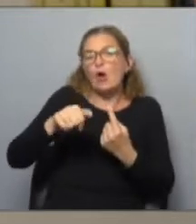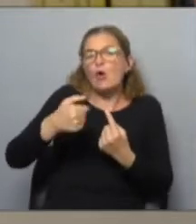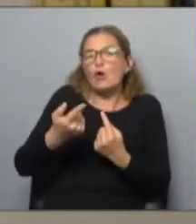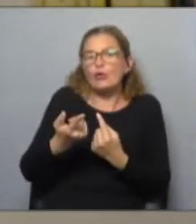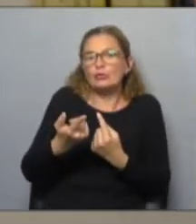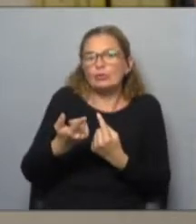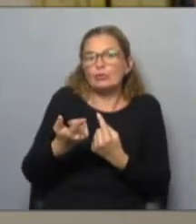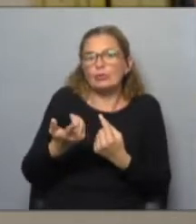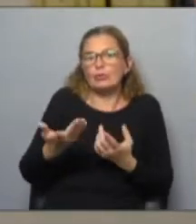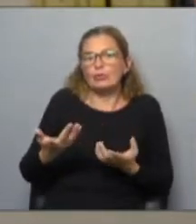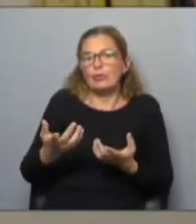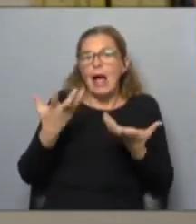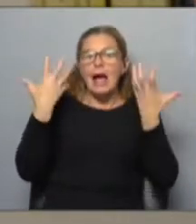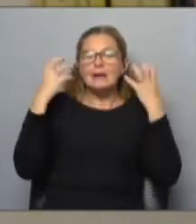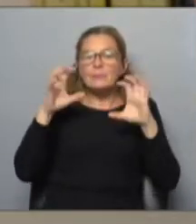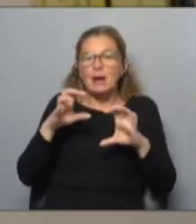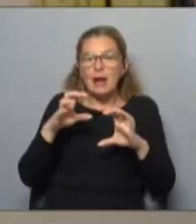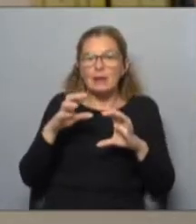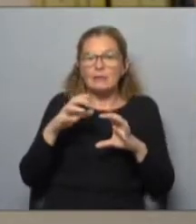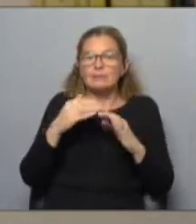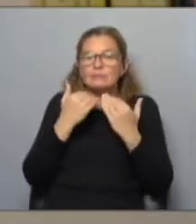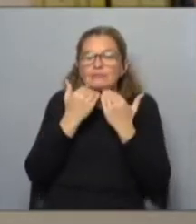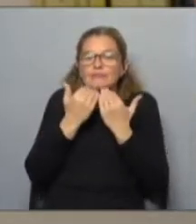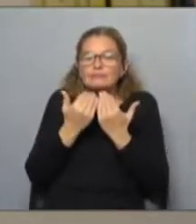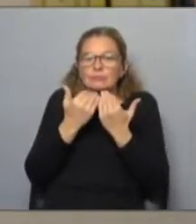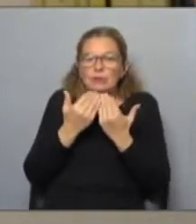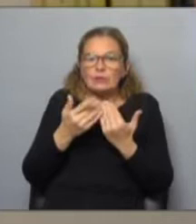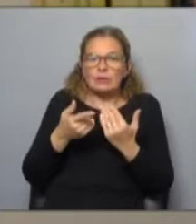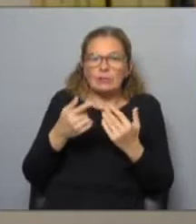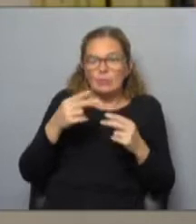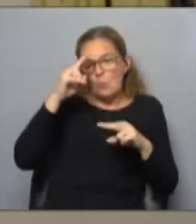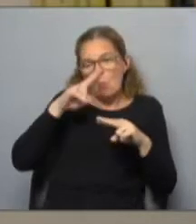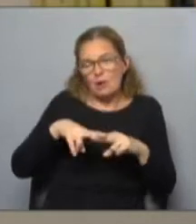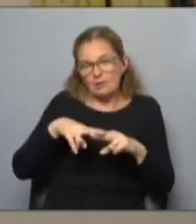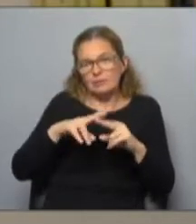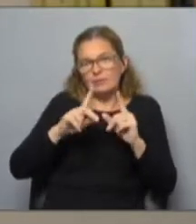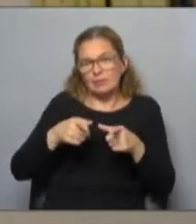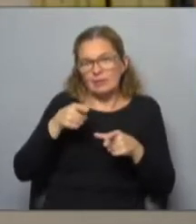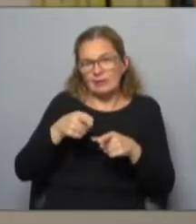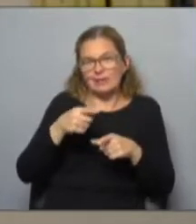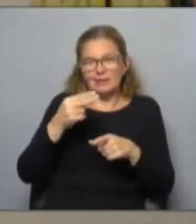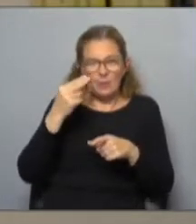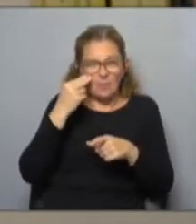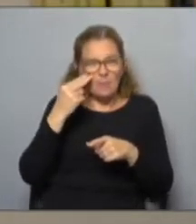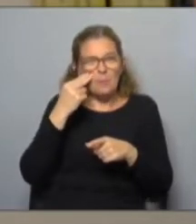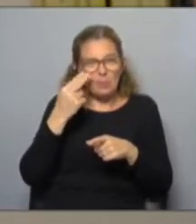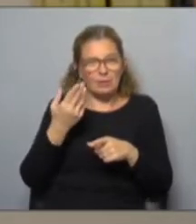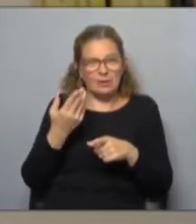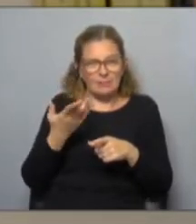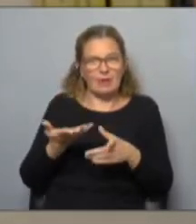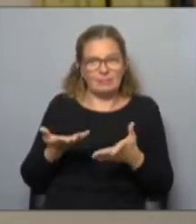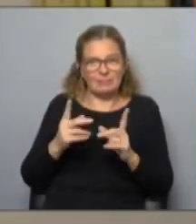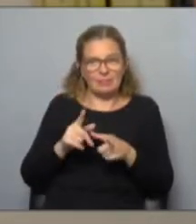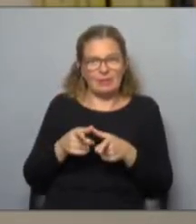un tamanduá, encuentran un, no un jaguarundí, lo terminan matando y ese sí que es un efecto